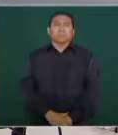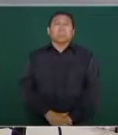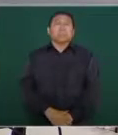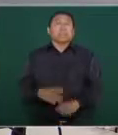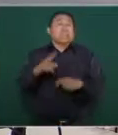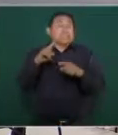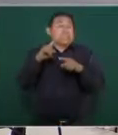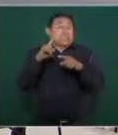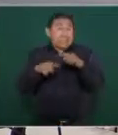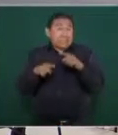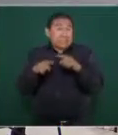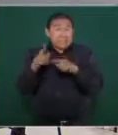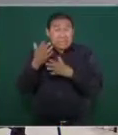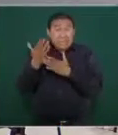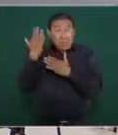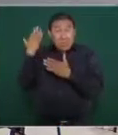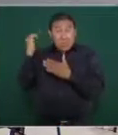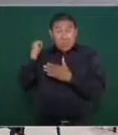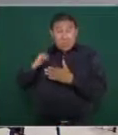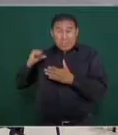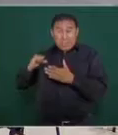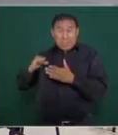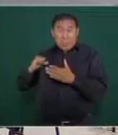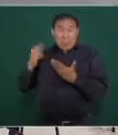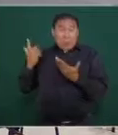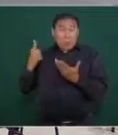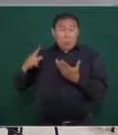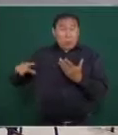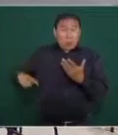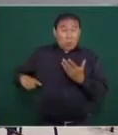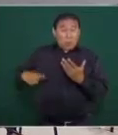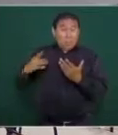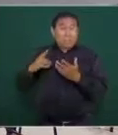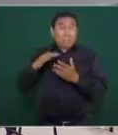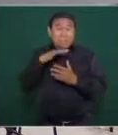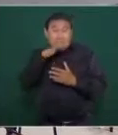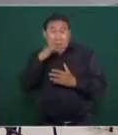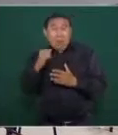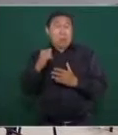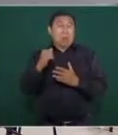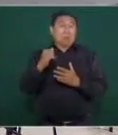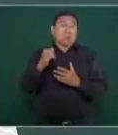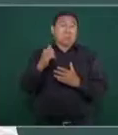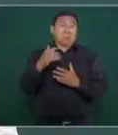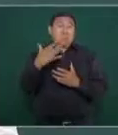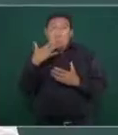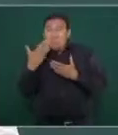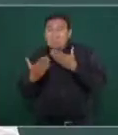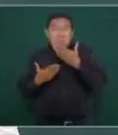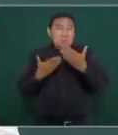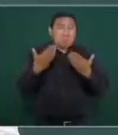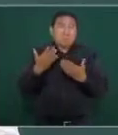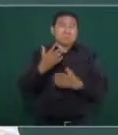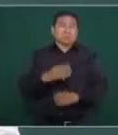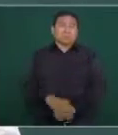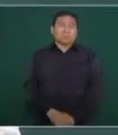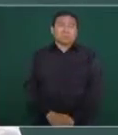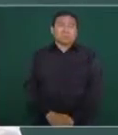arrancar de raíz el régimen corrupto de injusticias y de privilegios.